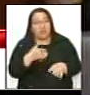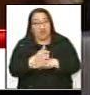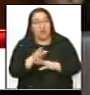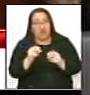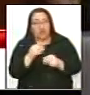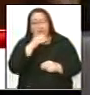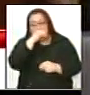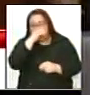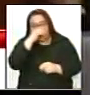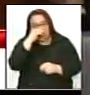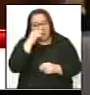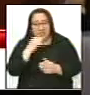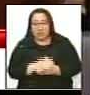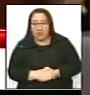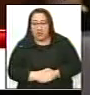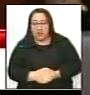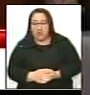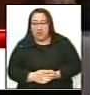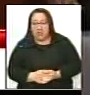poder discutir el tema.